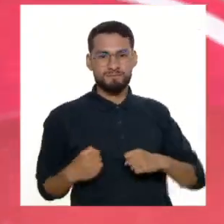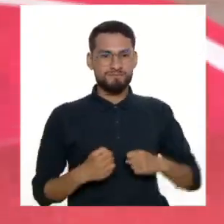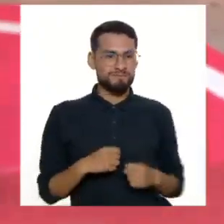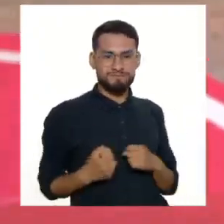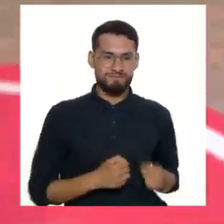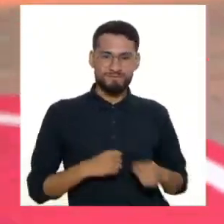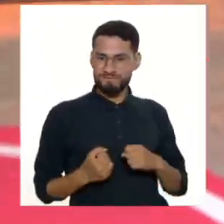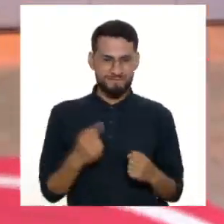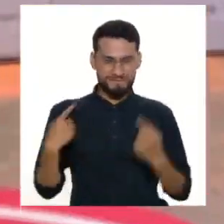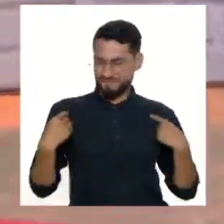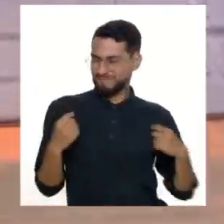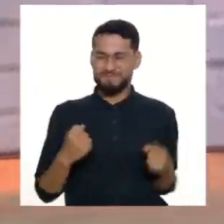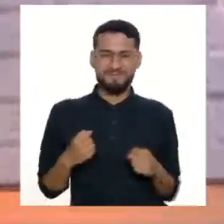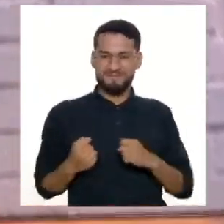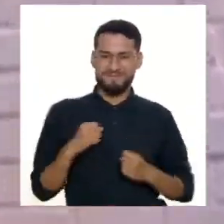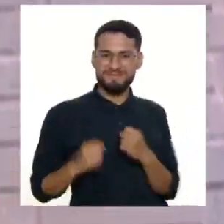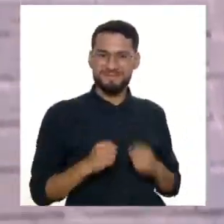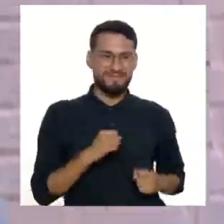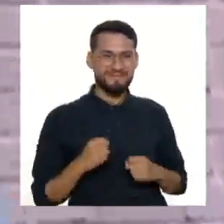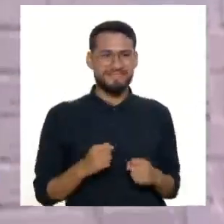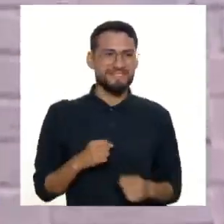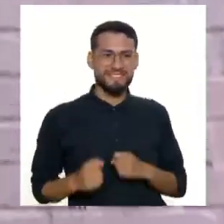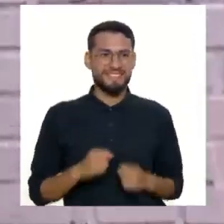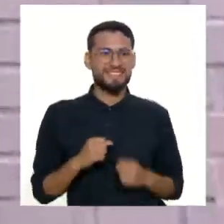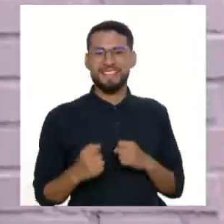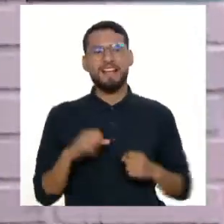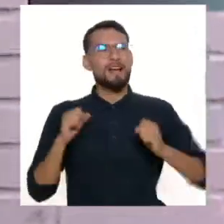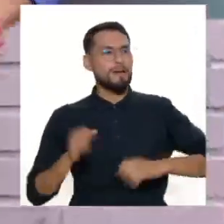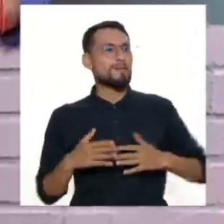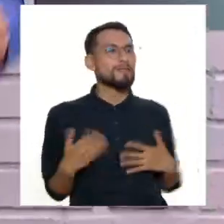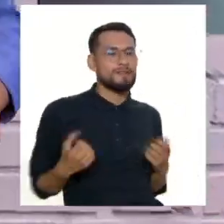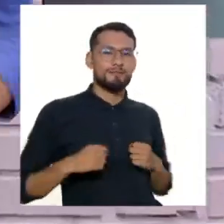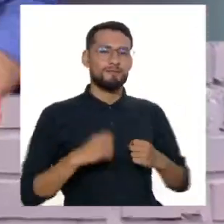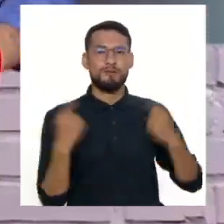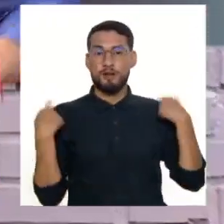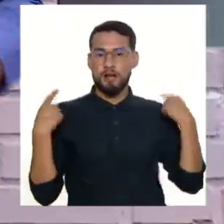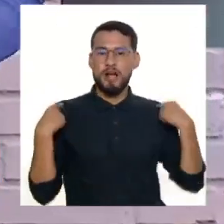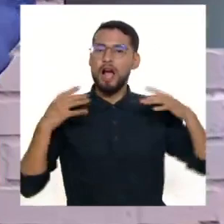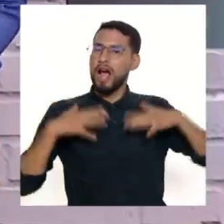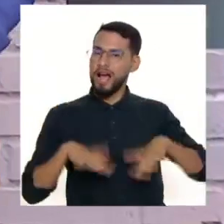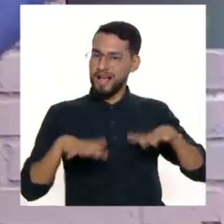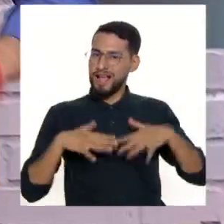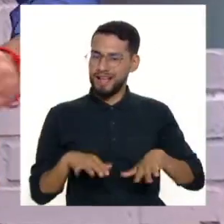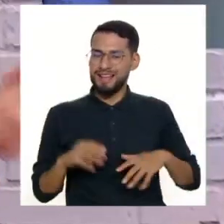hombros. ¡Piso, ven acá! ¡Ven acá! Muy bueno para relajar los hombros, ¿ah?